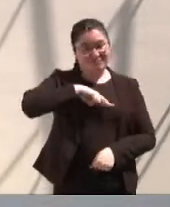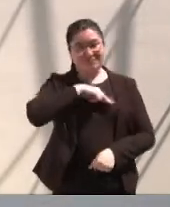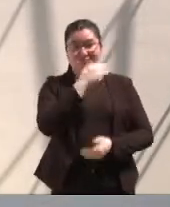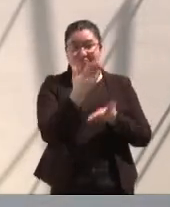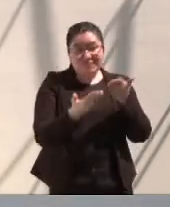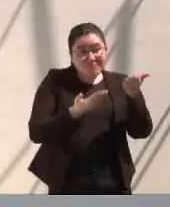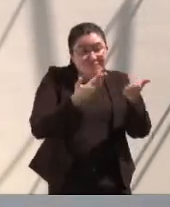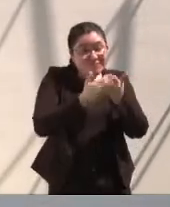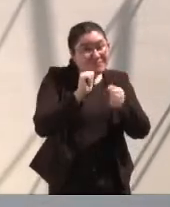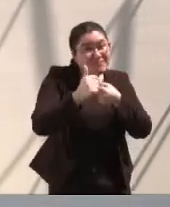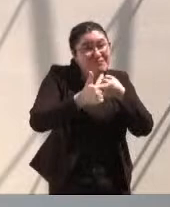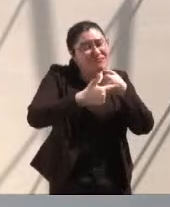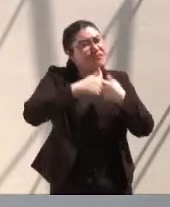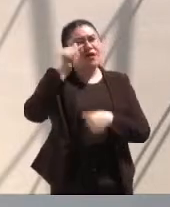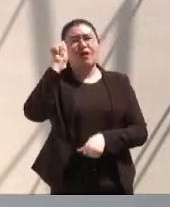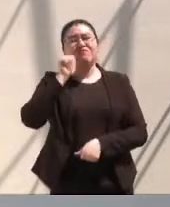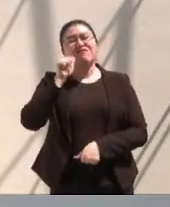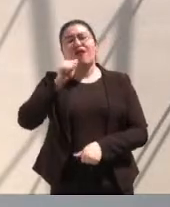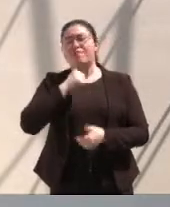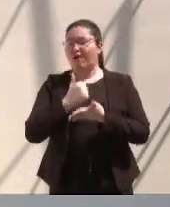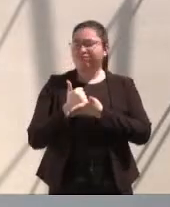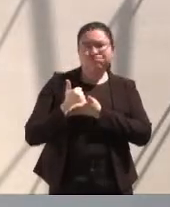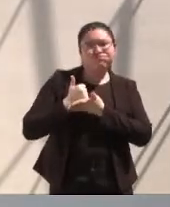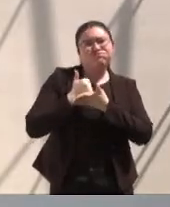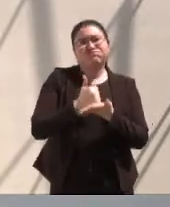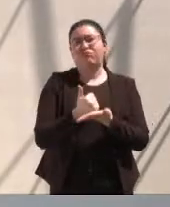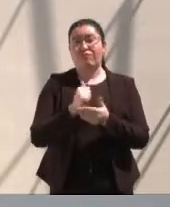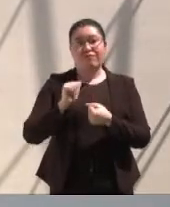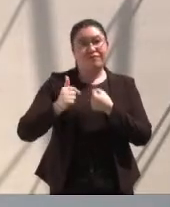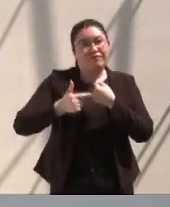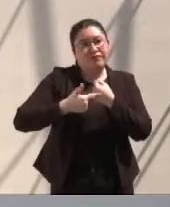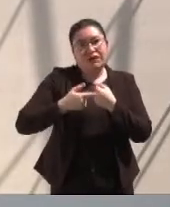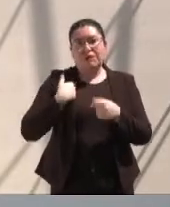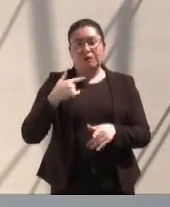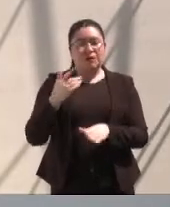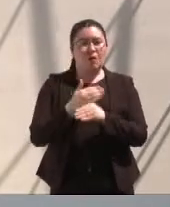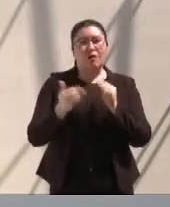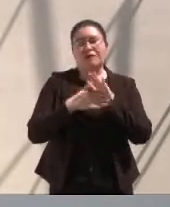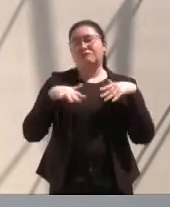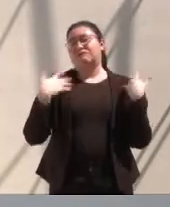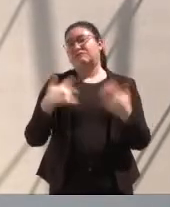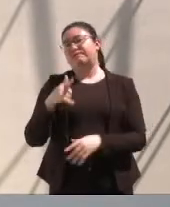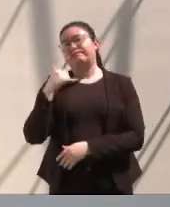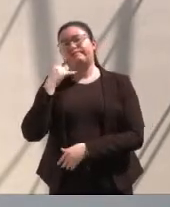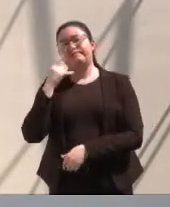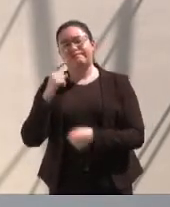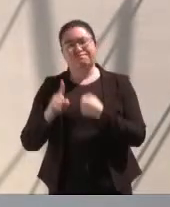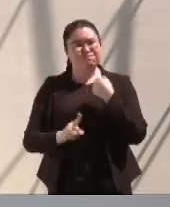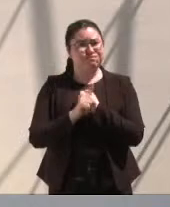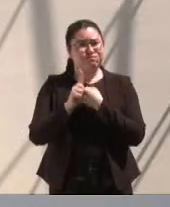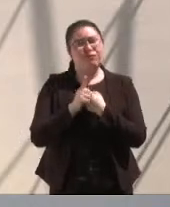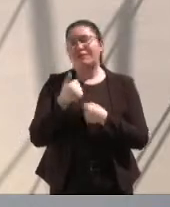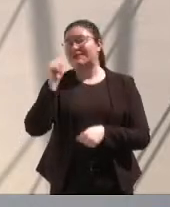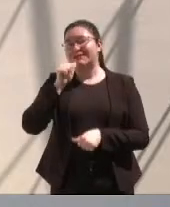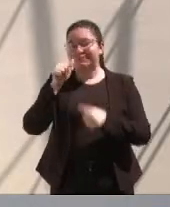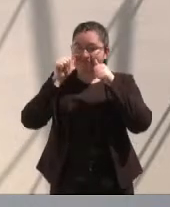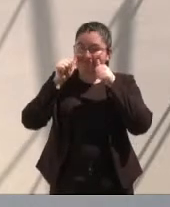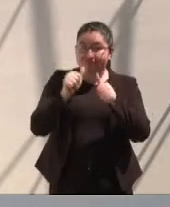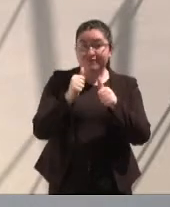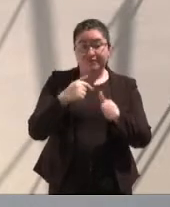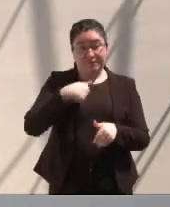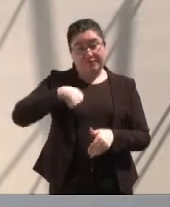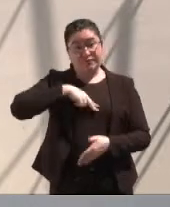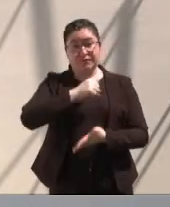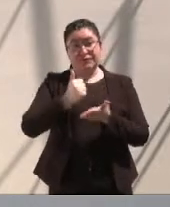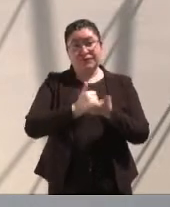a darle seguimiento a algunos de los casos más difíciles que se presentan. Entonces, tenemos en la Ciudad de México, a diferencia